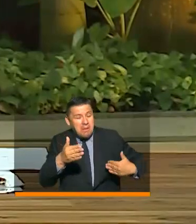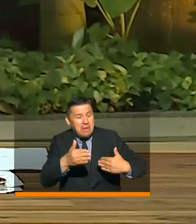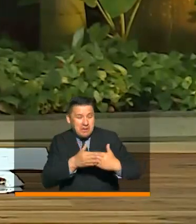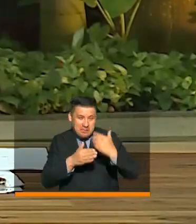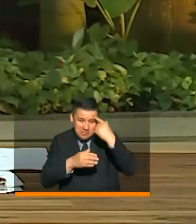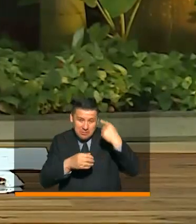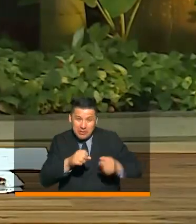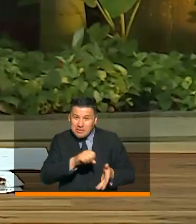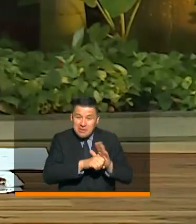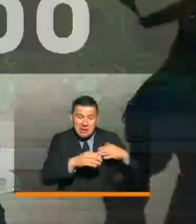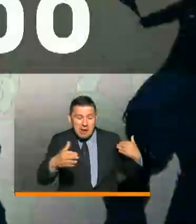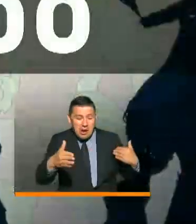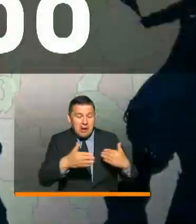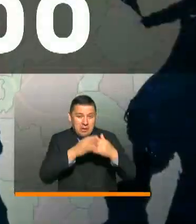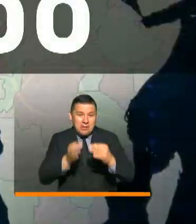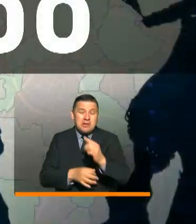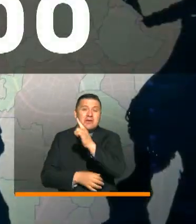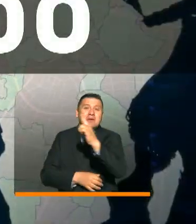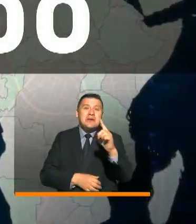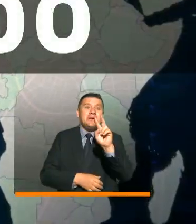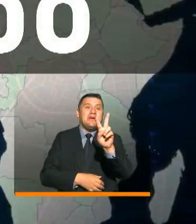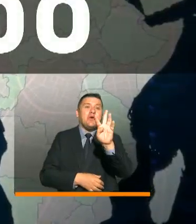a lo largo de la pandemia a